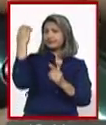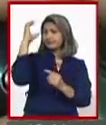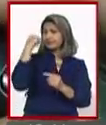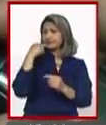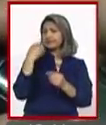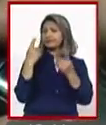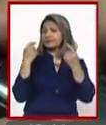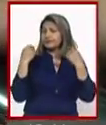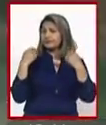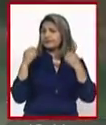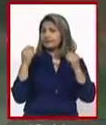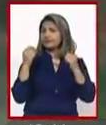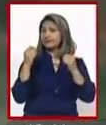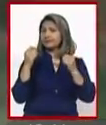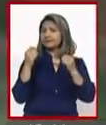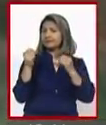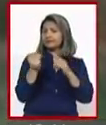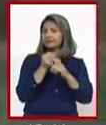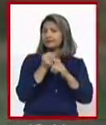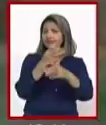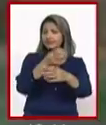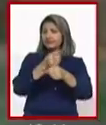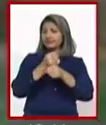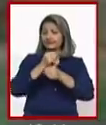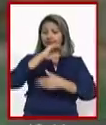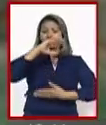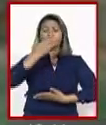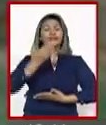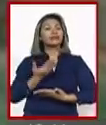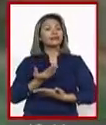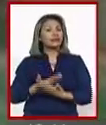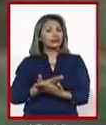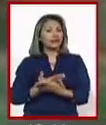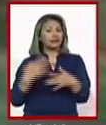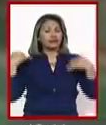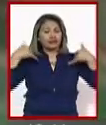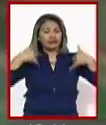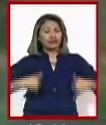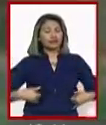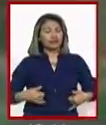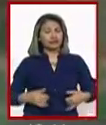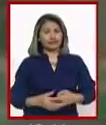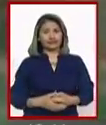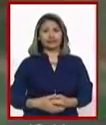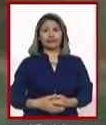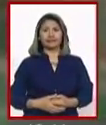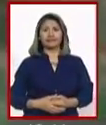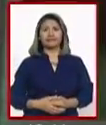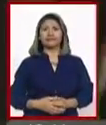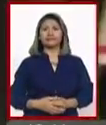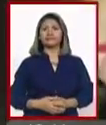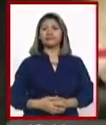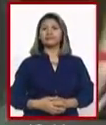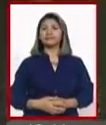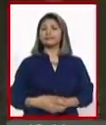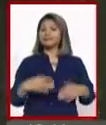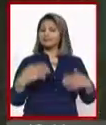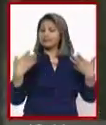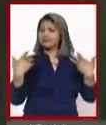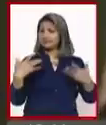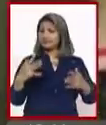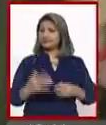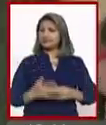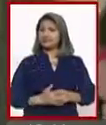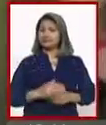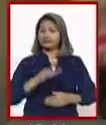entonces lo querían jalonear a mi hijo. Le jalaron de la mochila y en eso ya agarraron